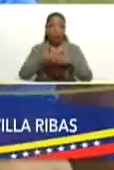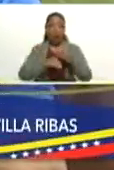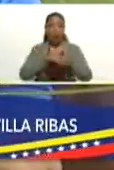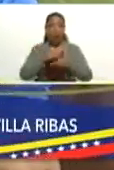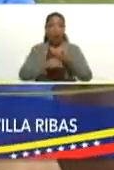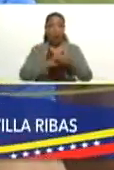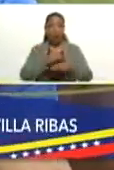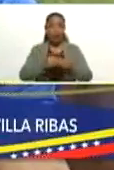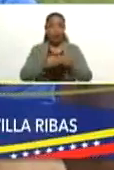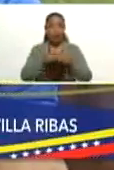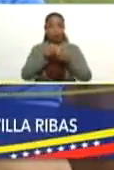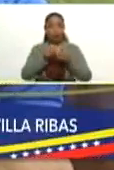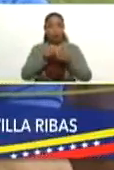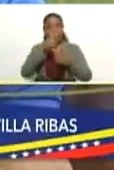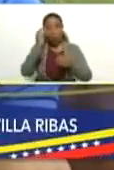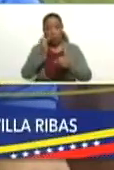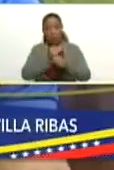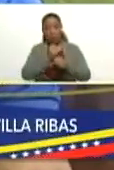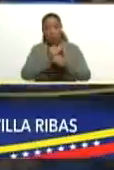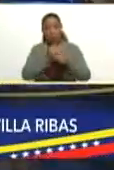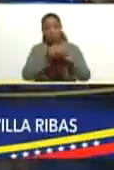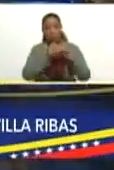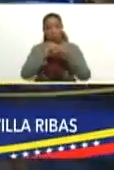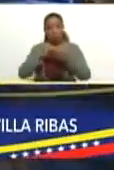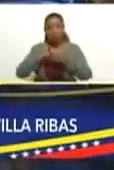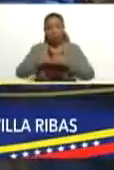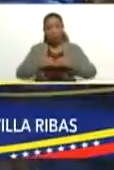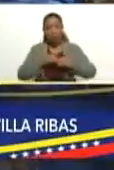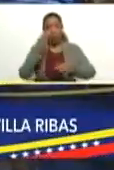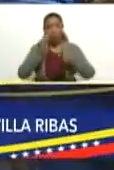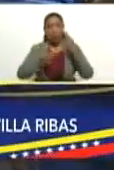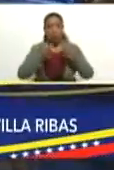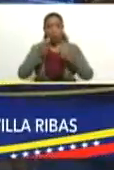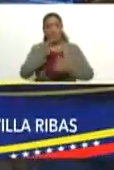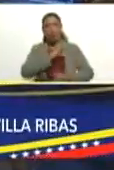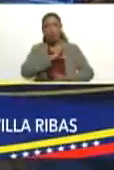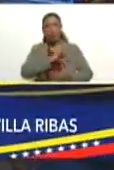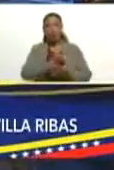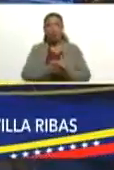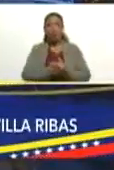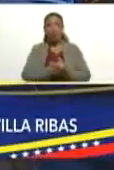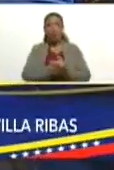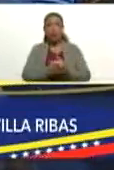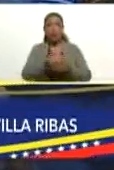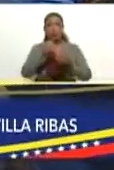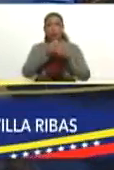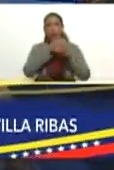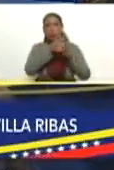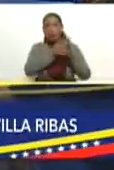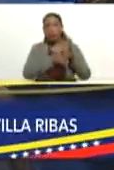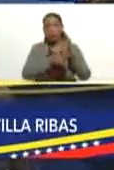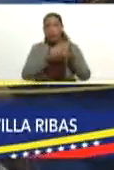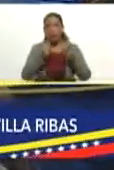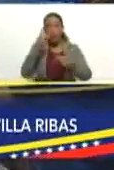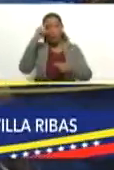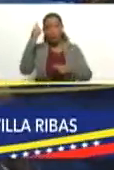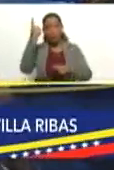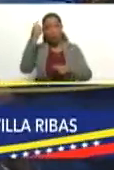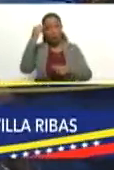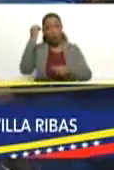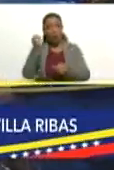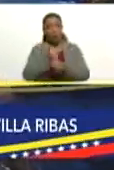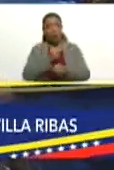un esquema de gestión. Un esquema de gestión de justicia social. Un esquema de gestión donde lo primero que se considera es el hombre